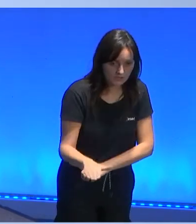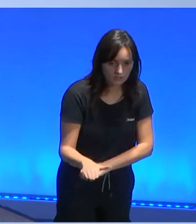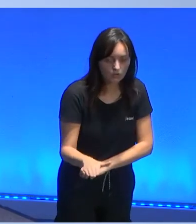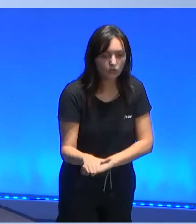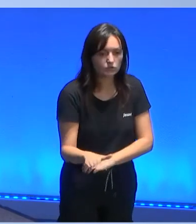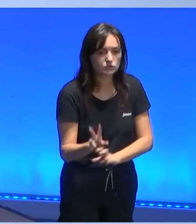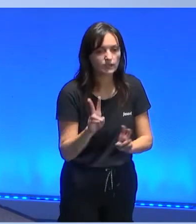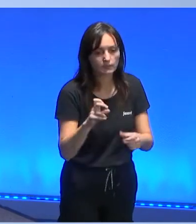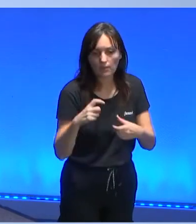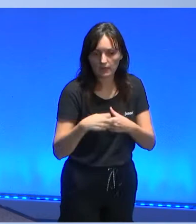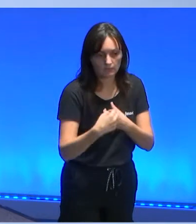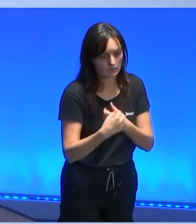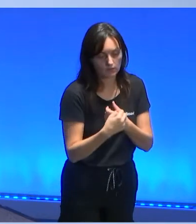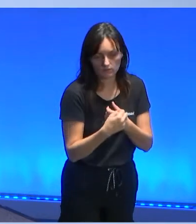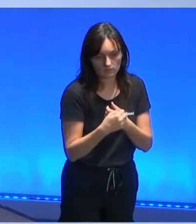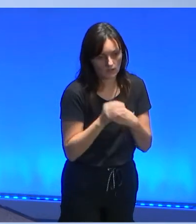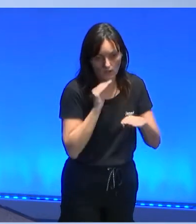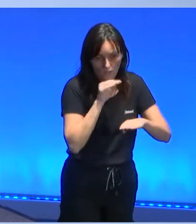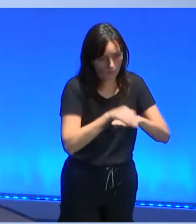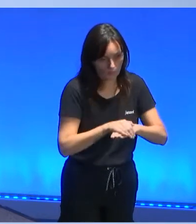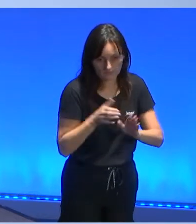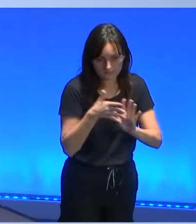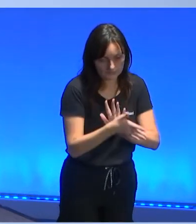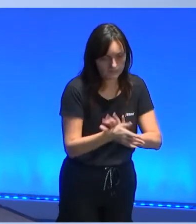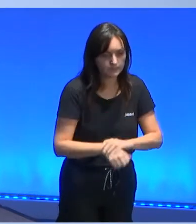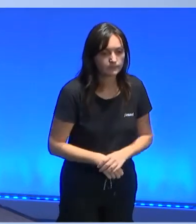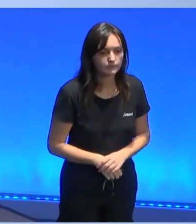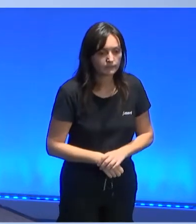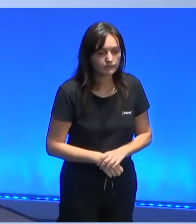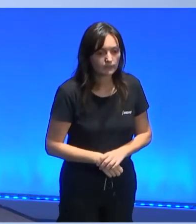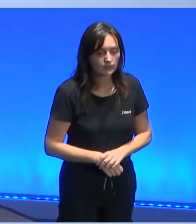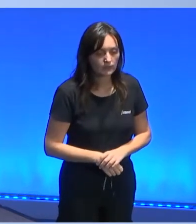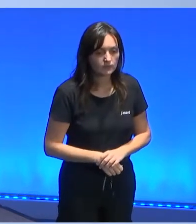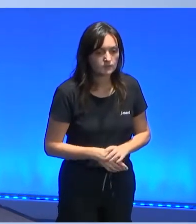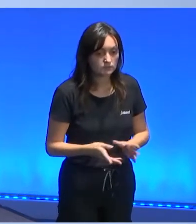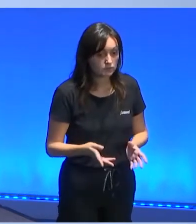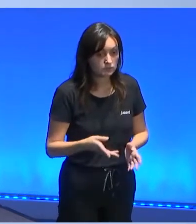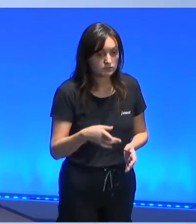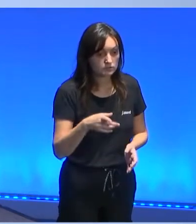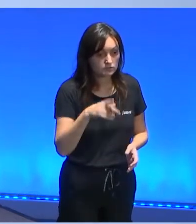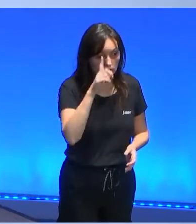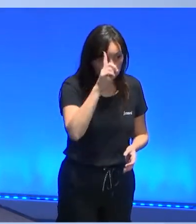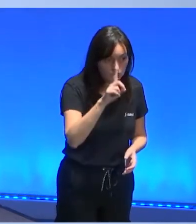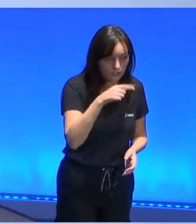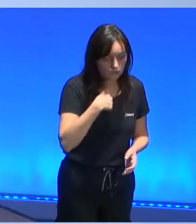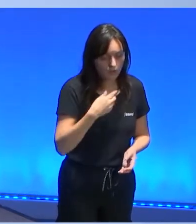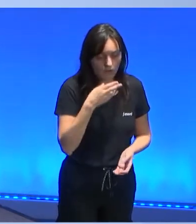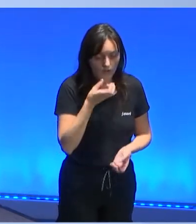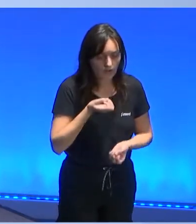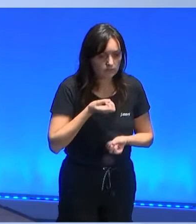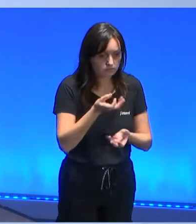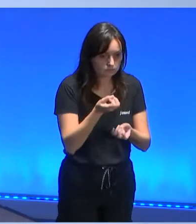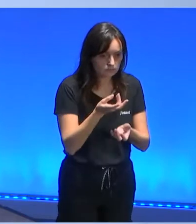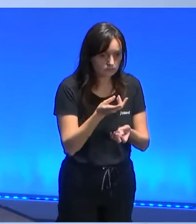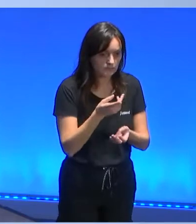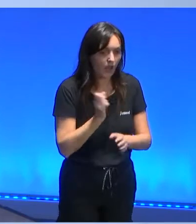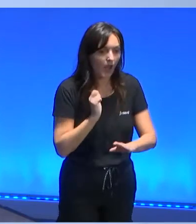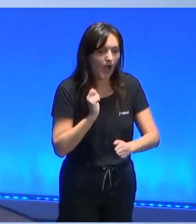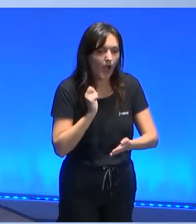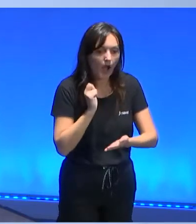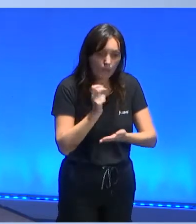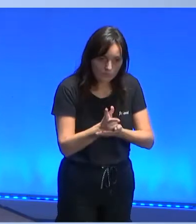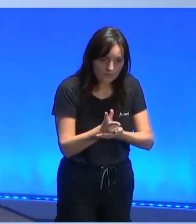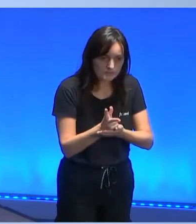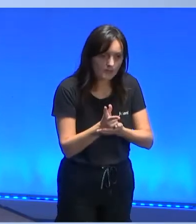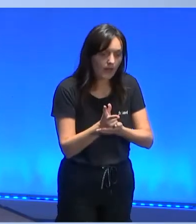la participación. Así que, como sabéis, y si no, yo os lo recuerdo, una gran apuesta de